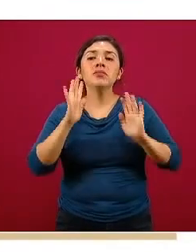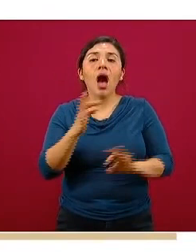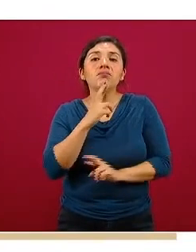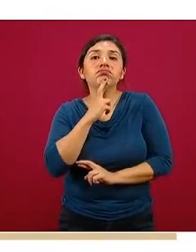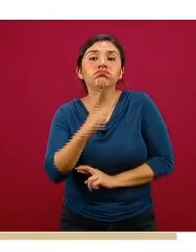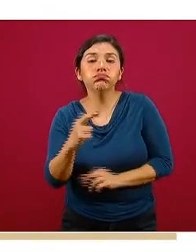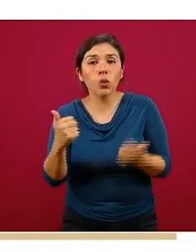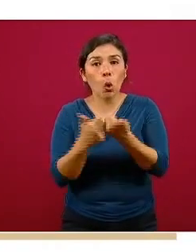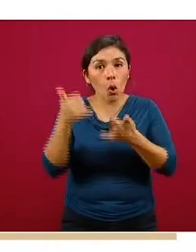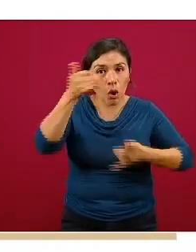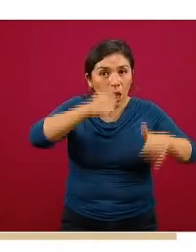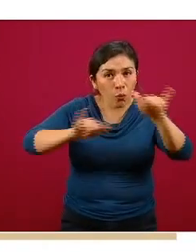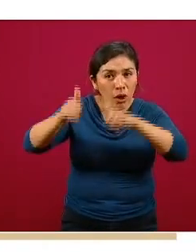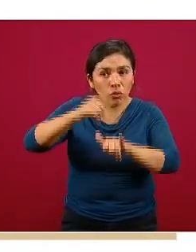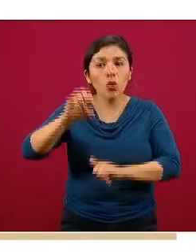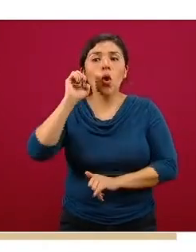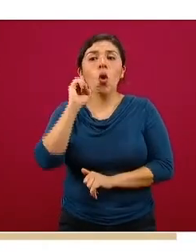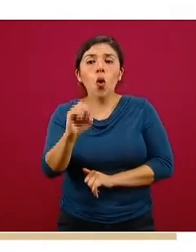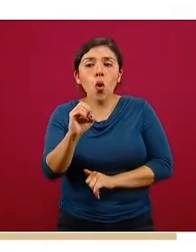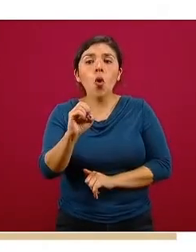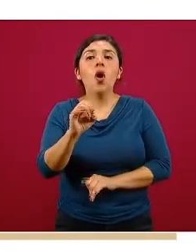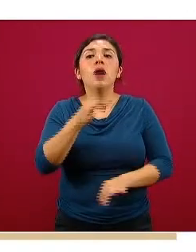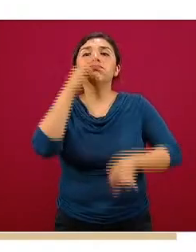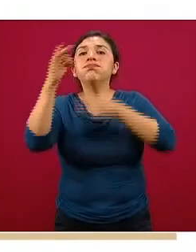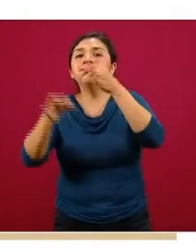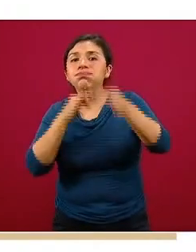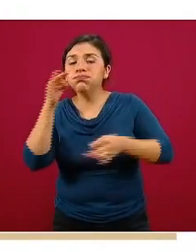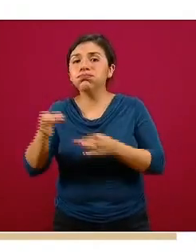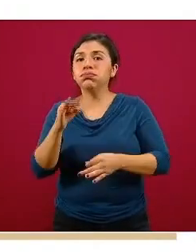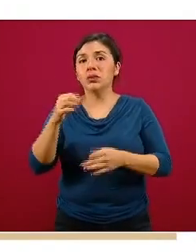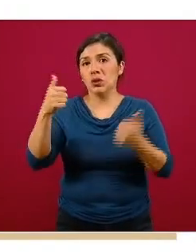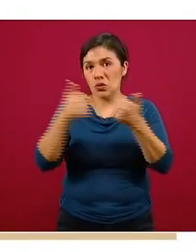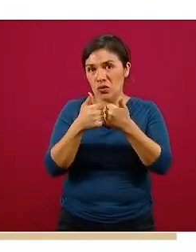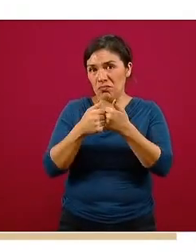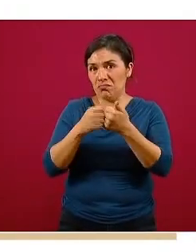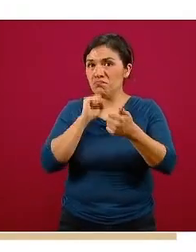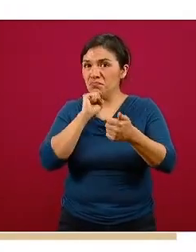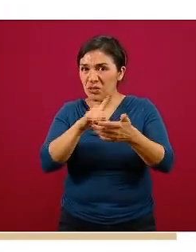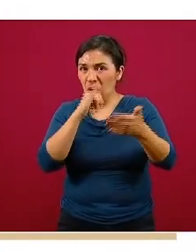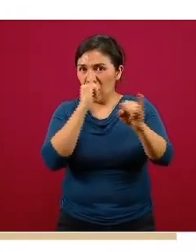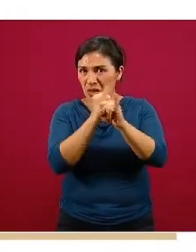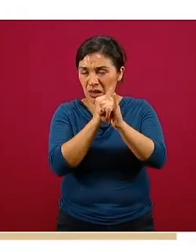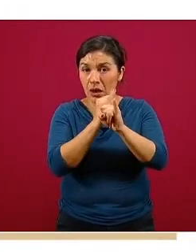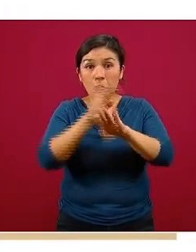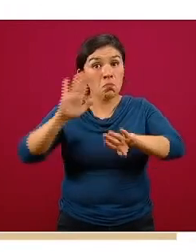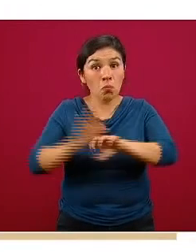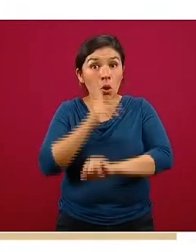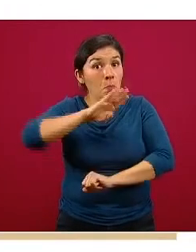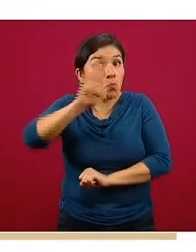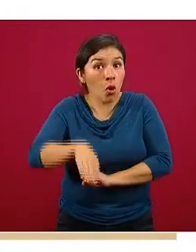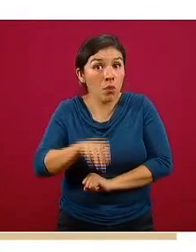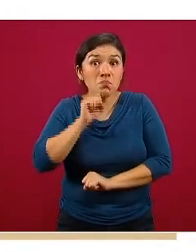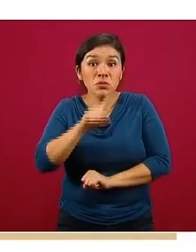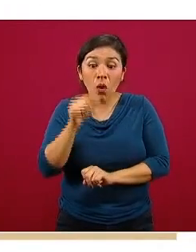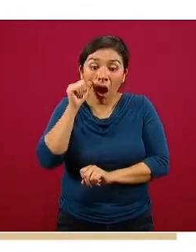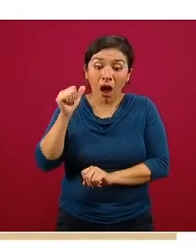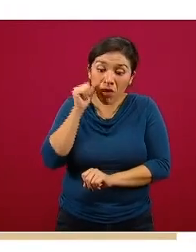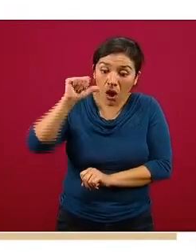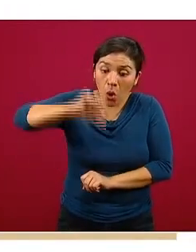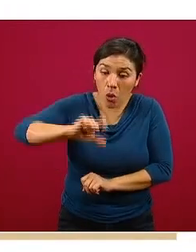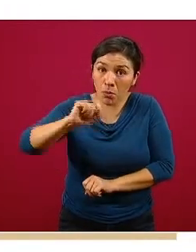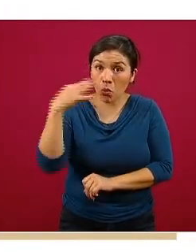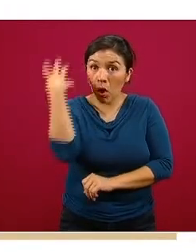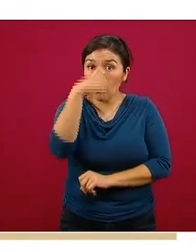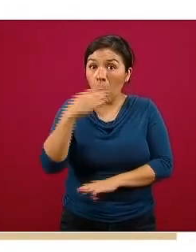de laboratorio o ya sea porque se notificaron a la misma, no porque hayan fallecido en las últimas 24 horas,